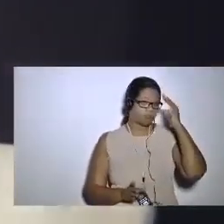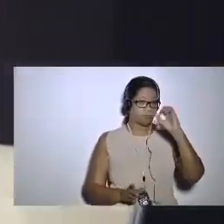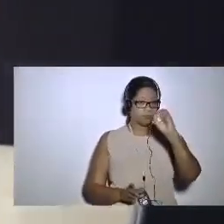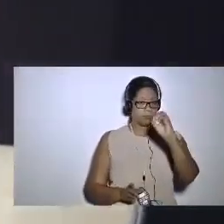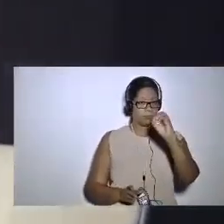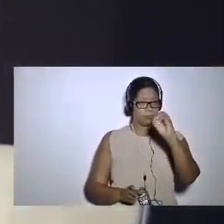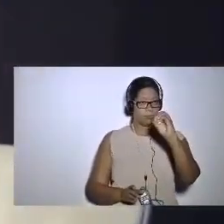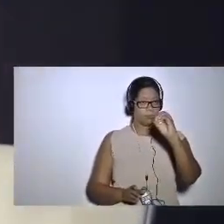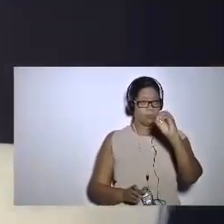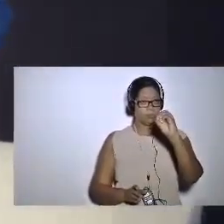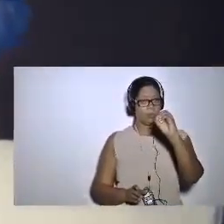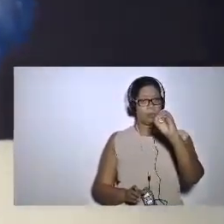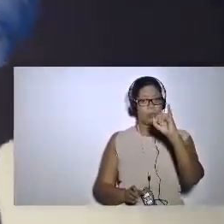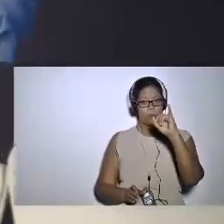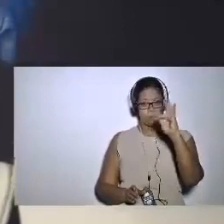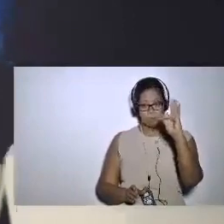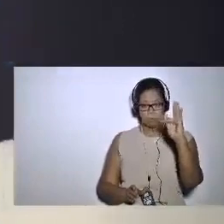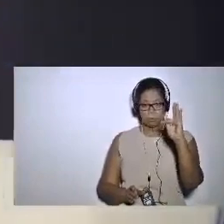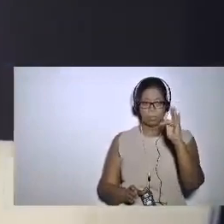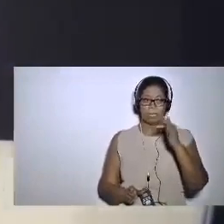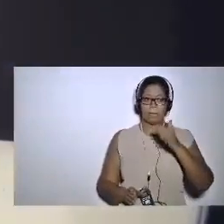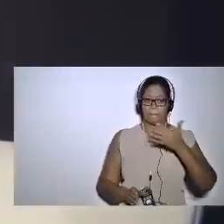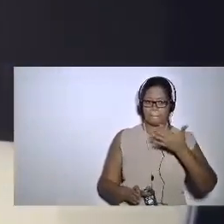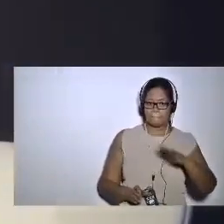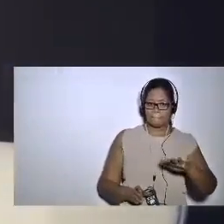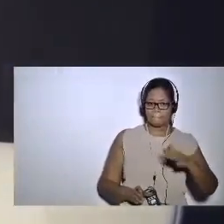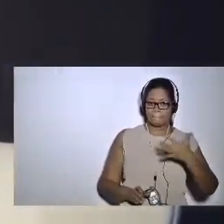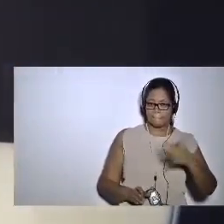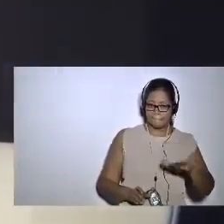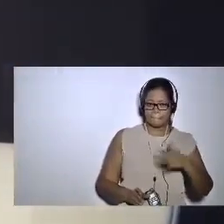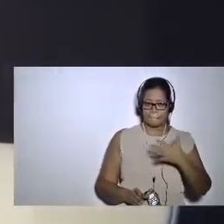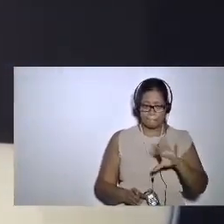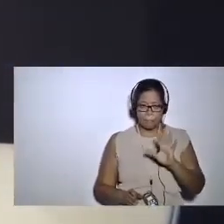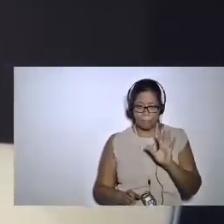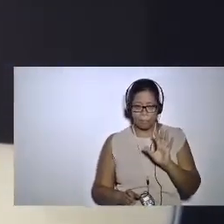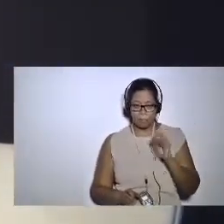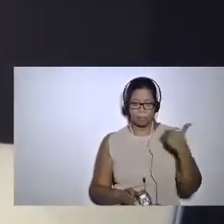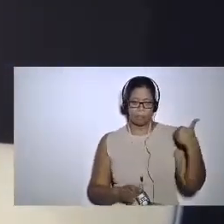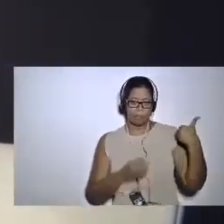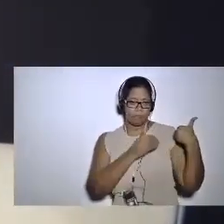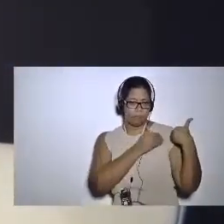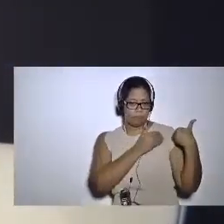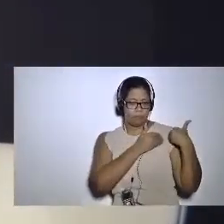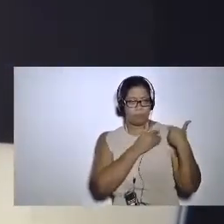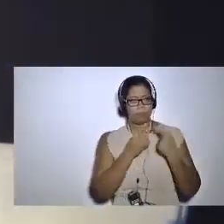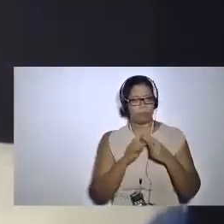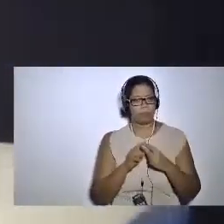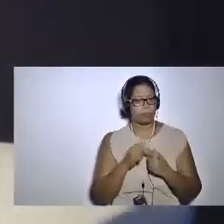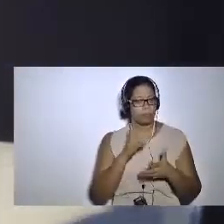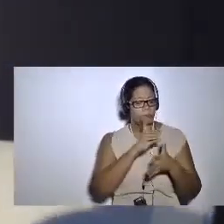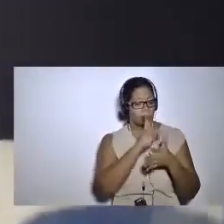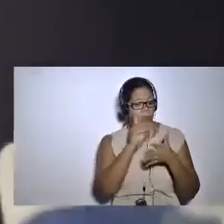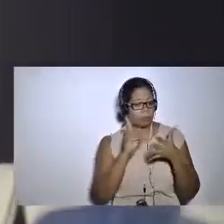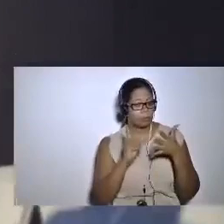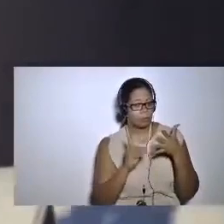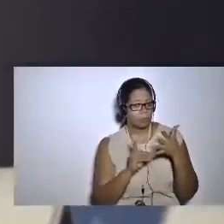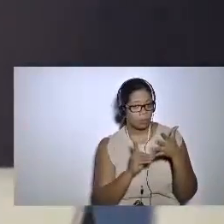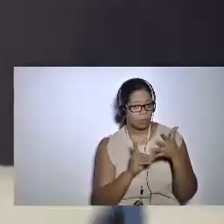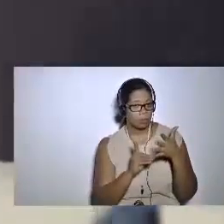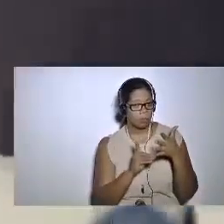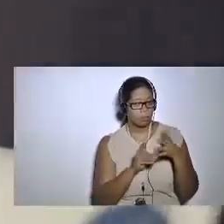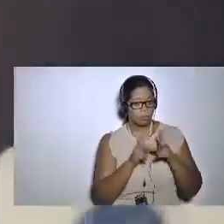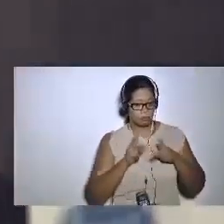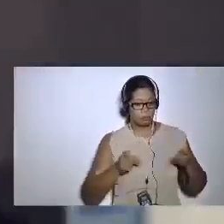que la OCDE está dirigiéndose hacia esto, pero si los datos están